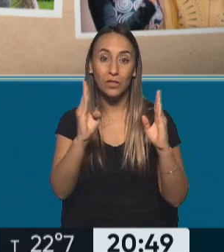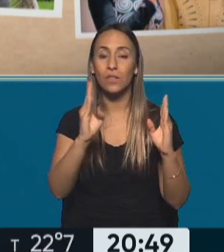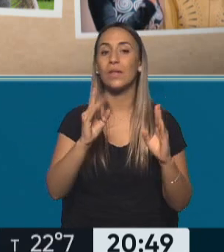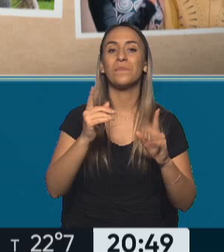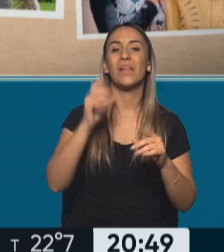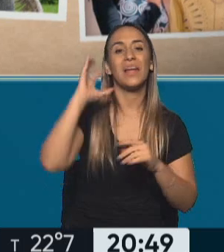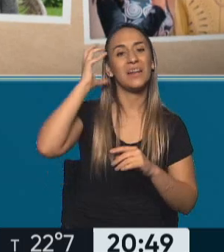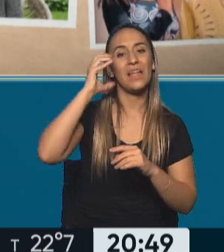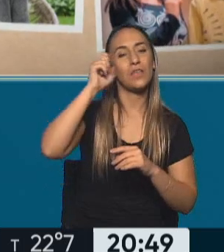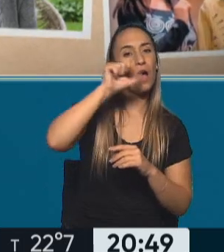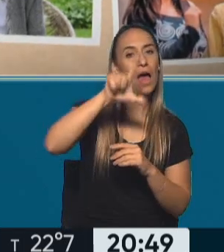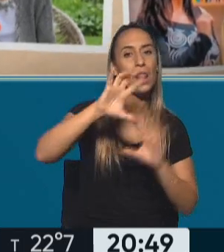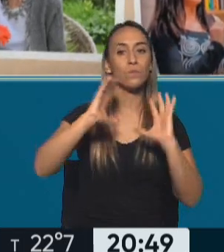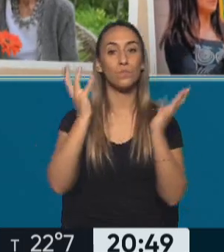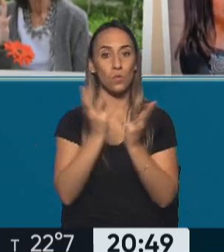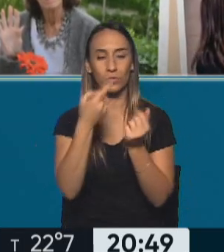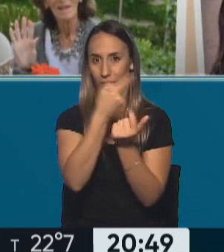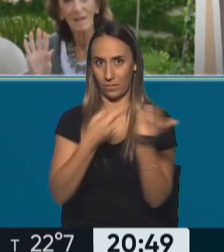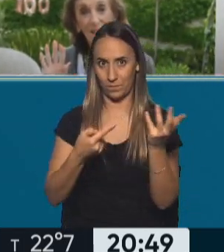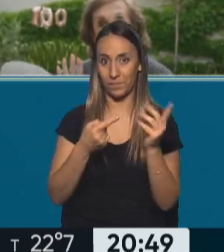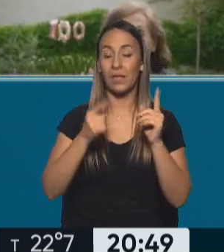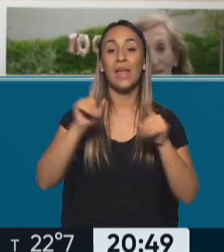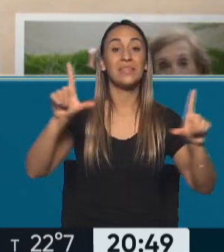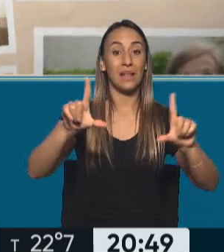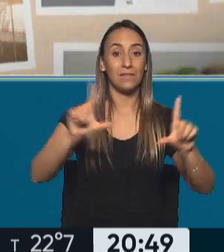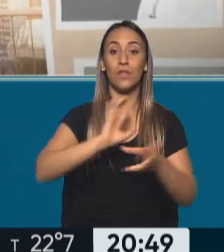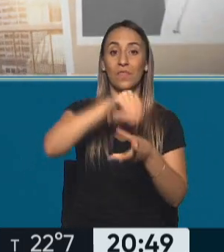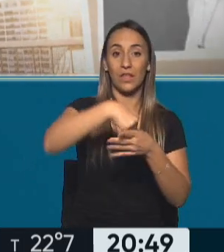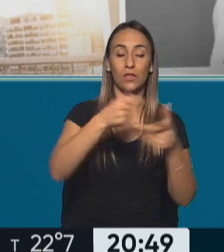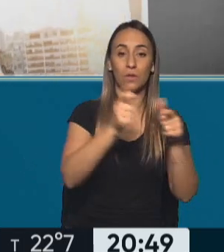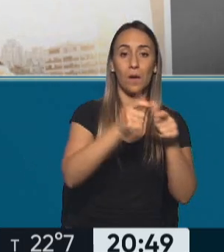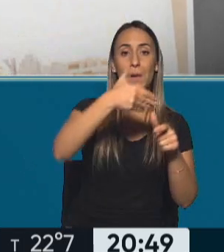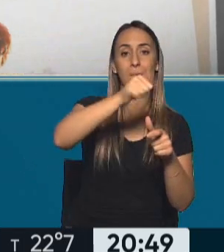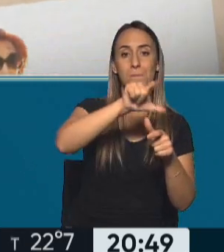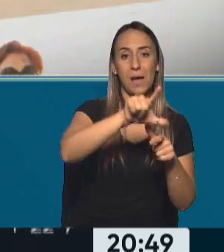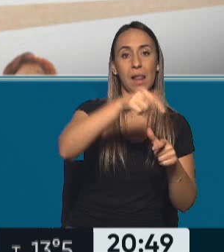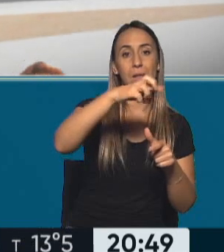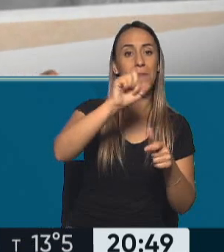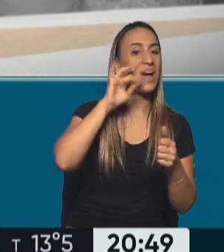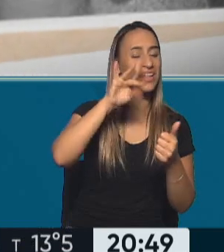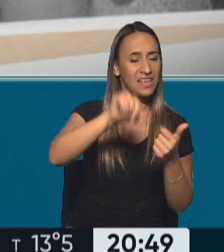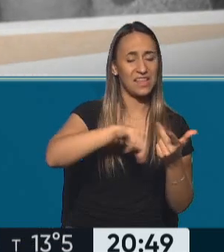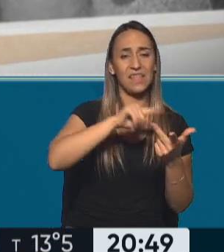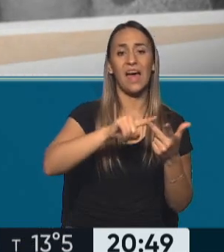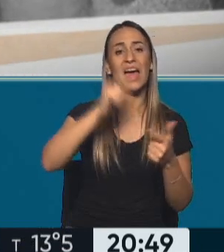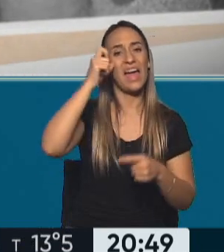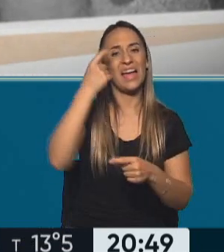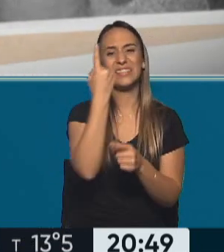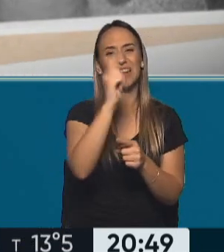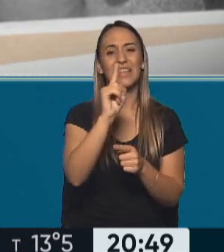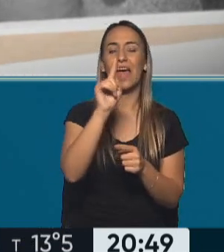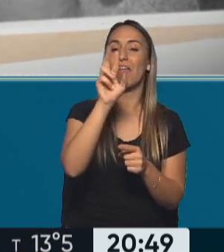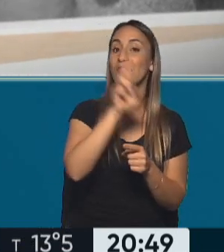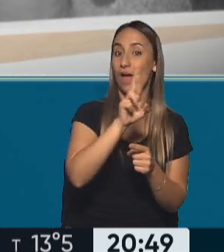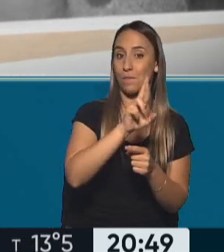Mundo y Radio Splendid. En televisión participó en Malparida, Se dice amor, La extraña dama y es conocida entre los